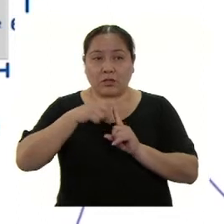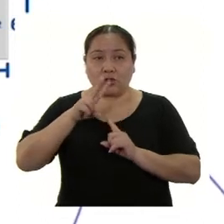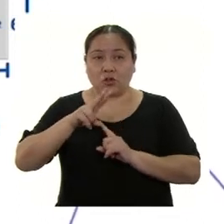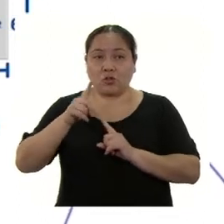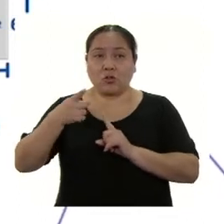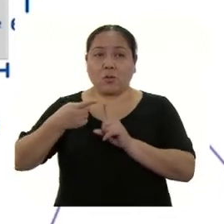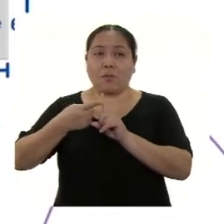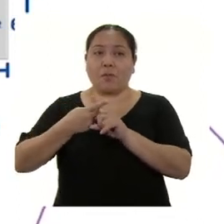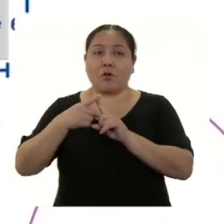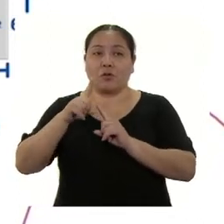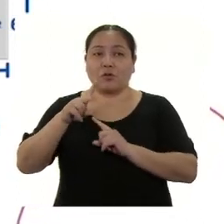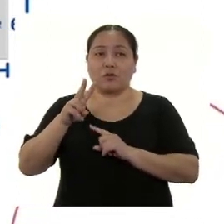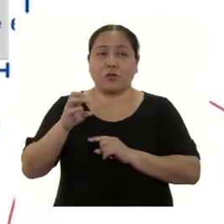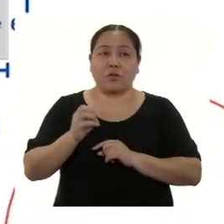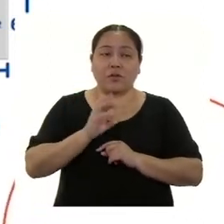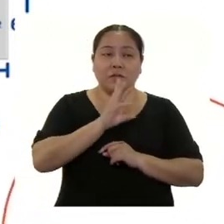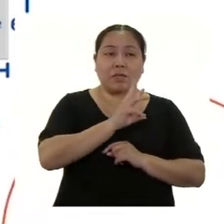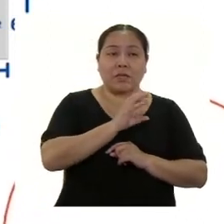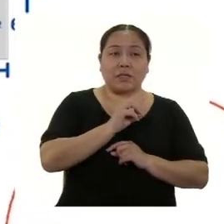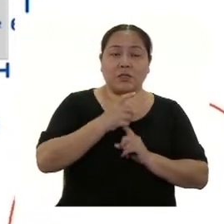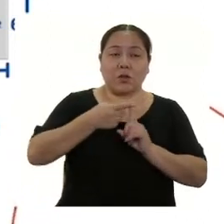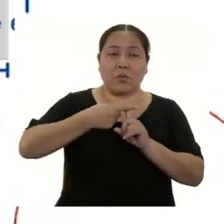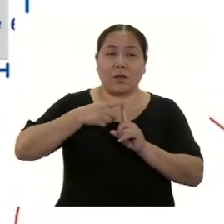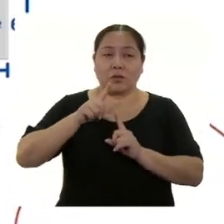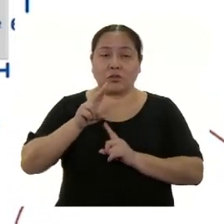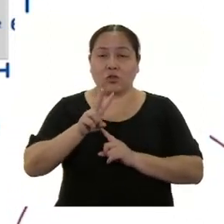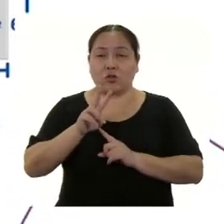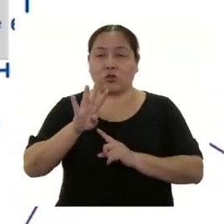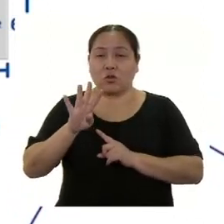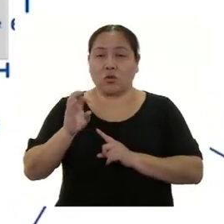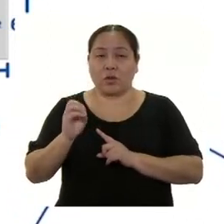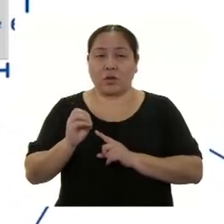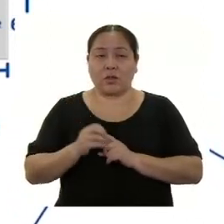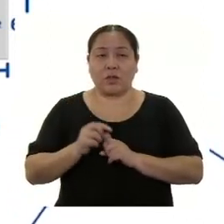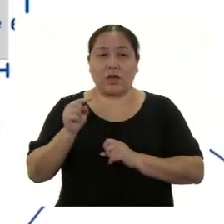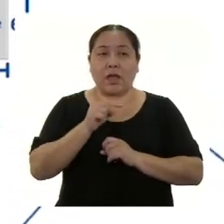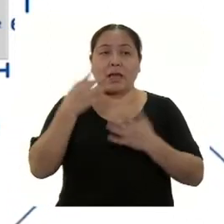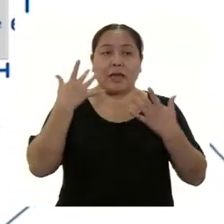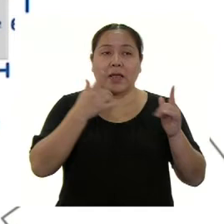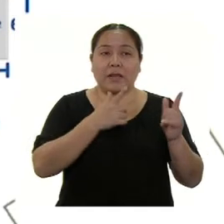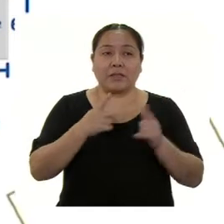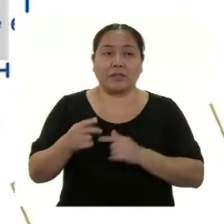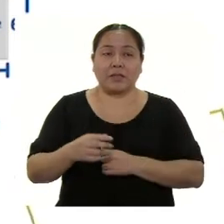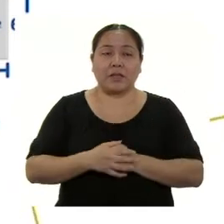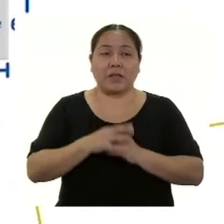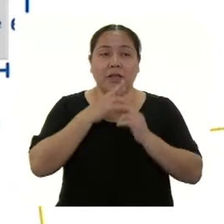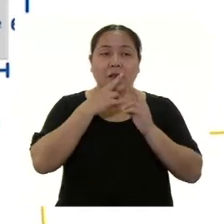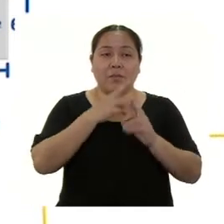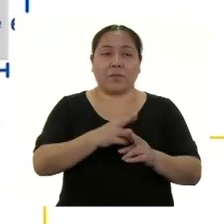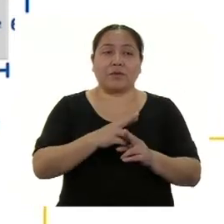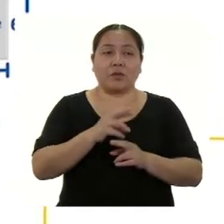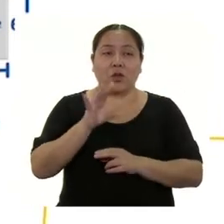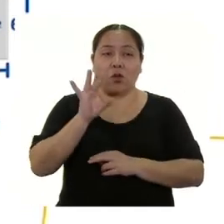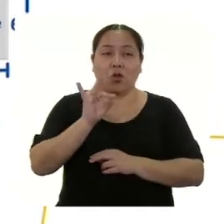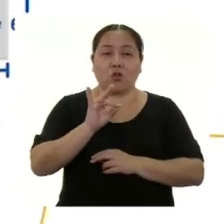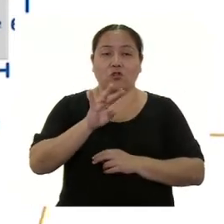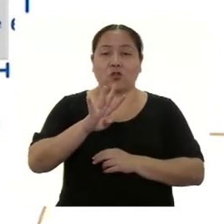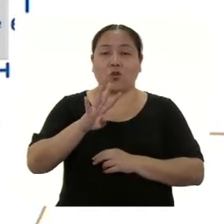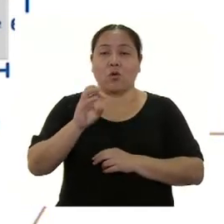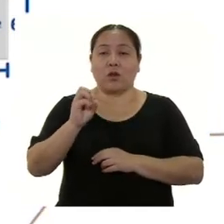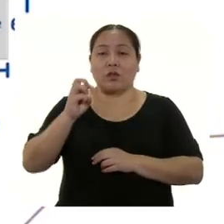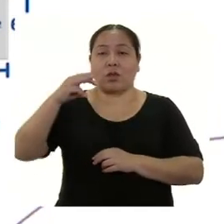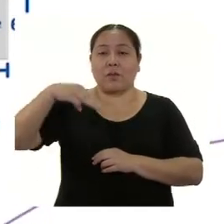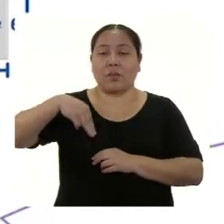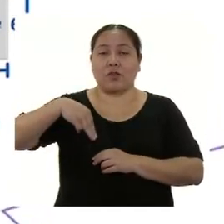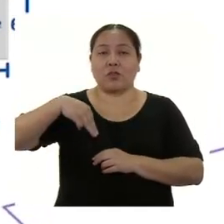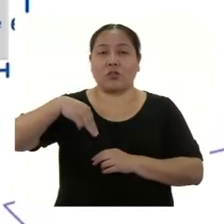queda 600 más 240. Y listo, la respuesta es 840